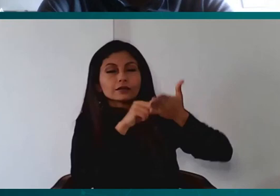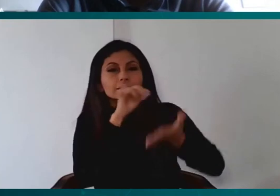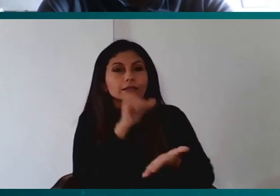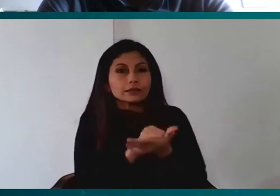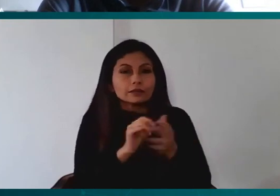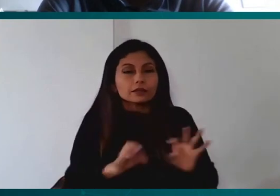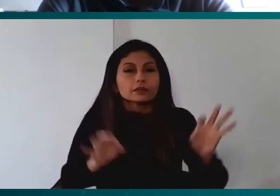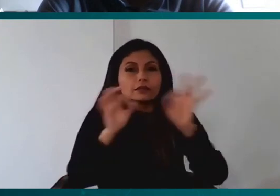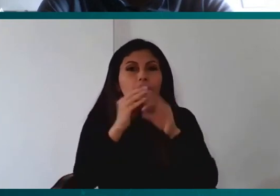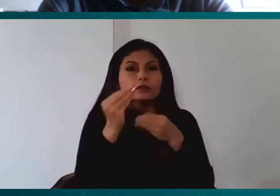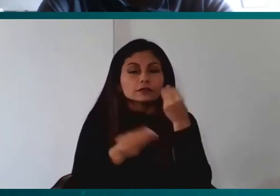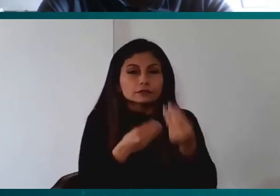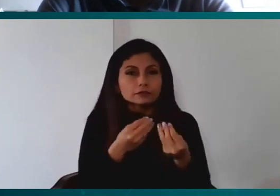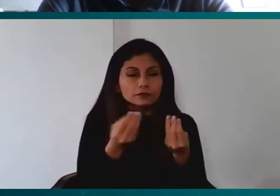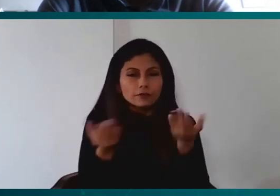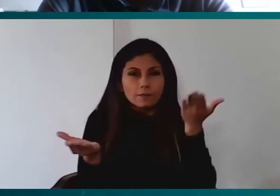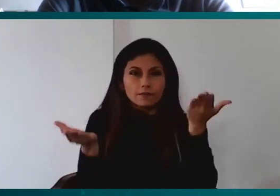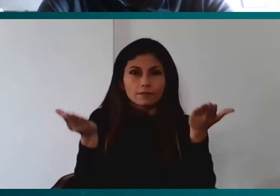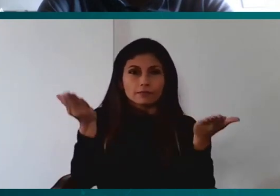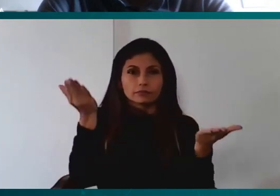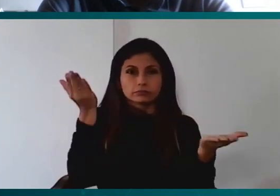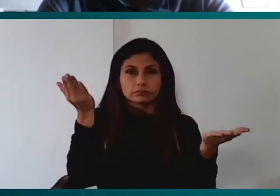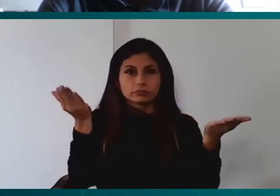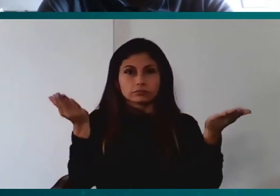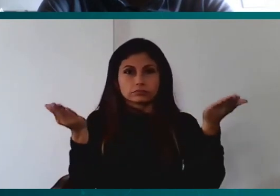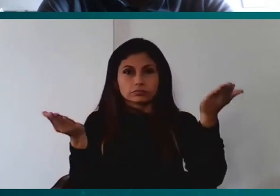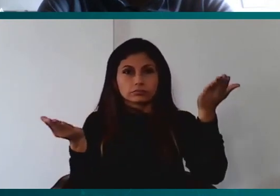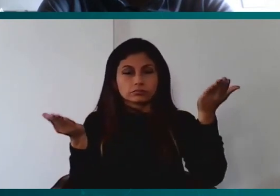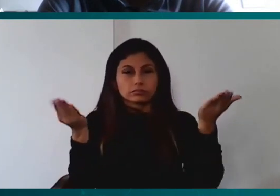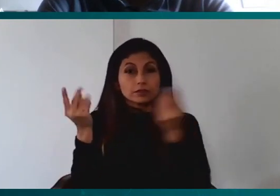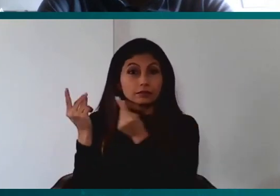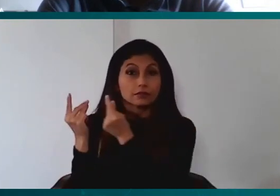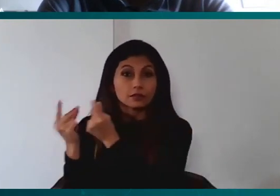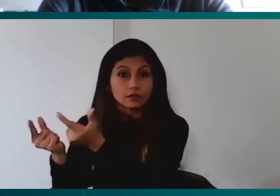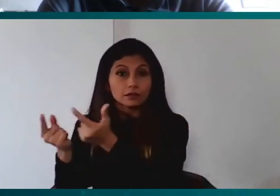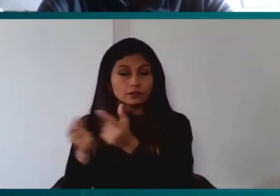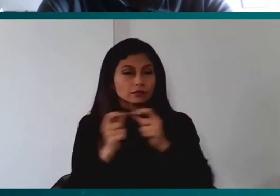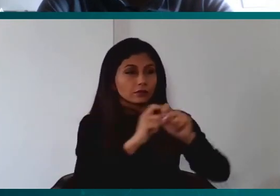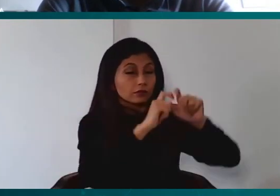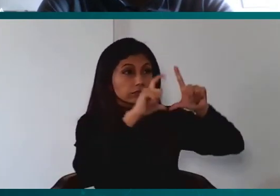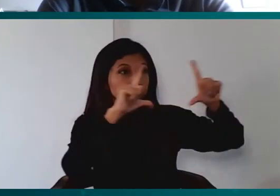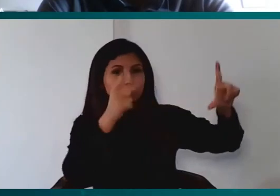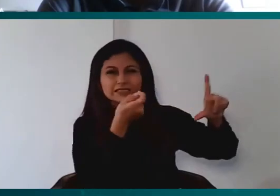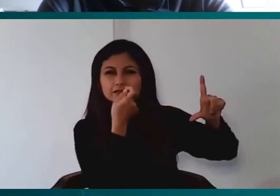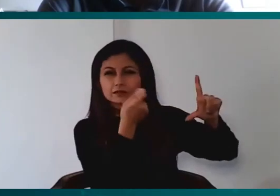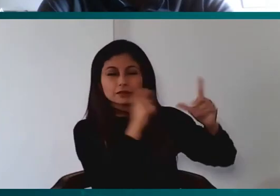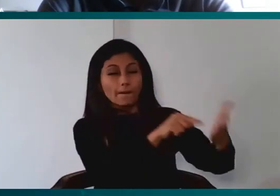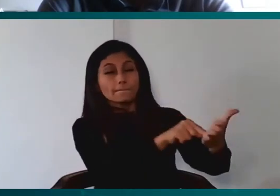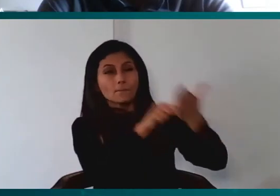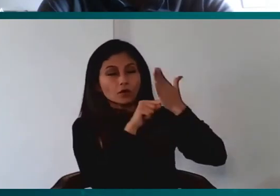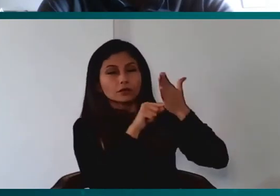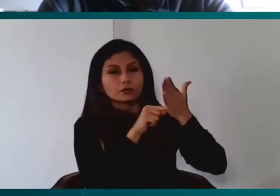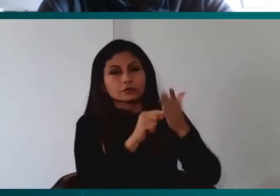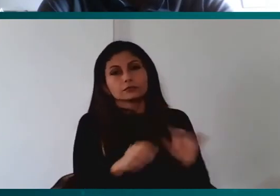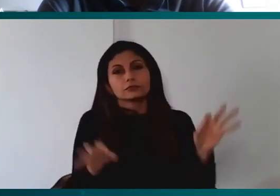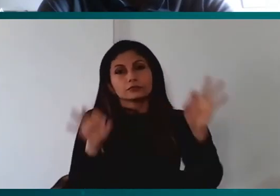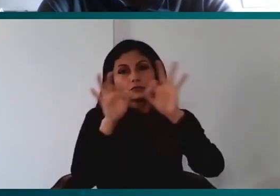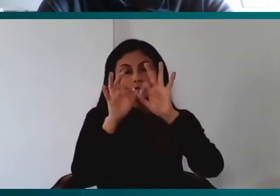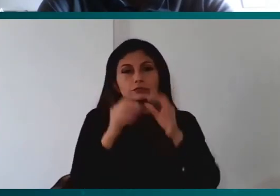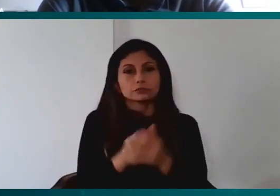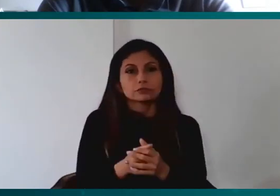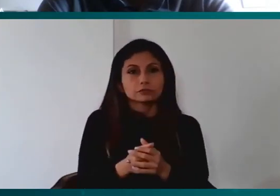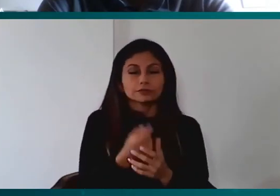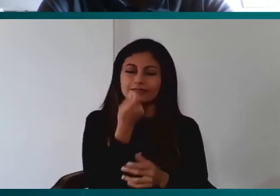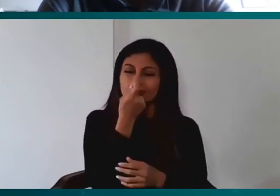tratar de lograr ese balance entre rapidez de la respuesta, análisis de múltiples escenarios, pero también el